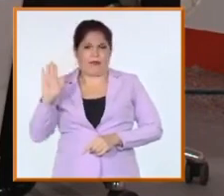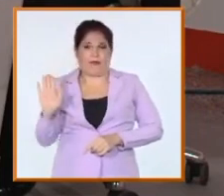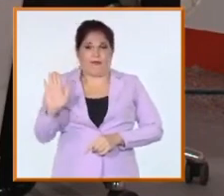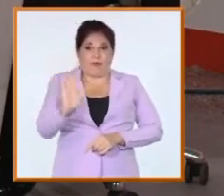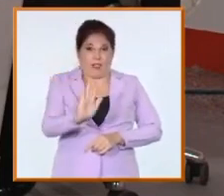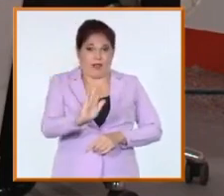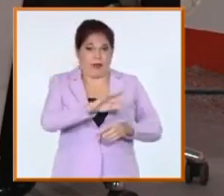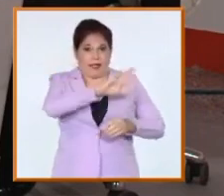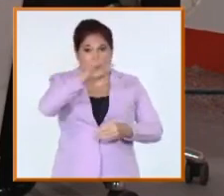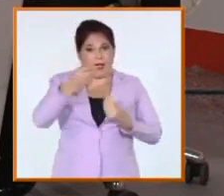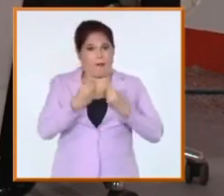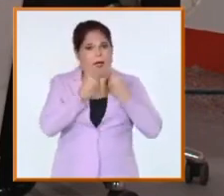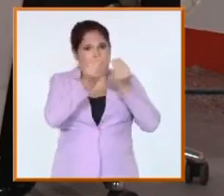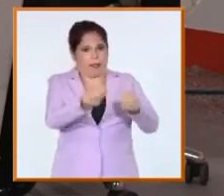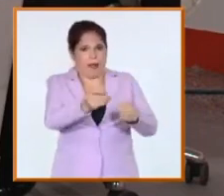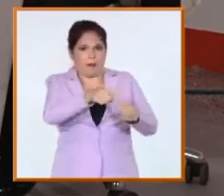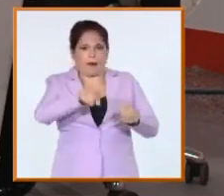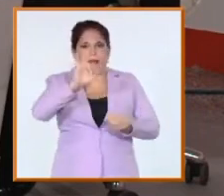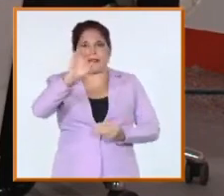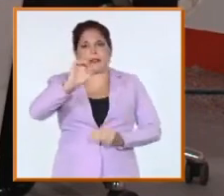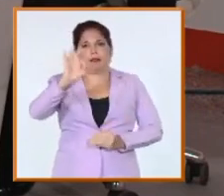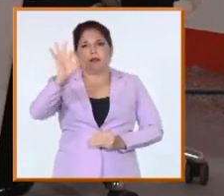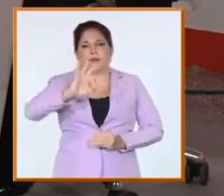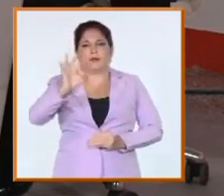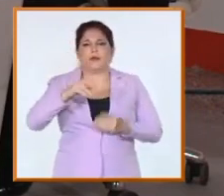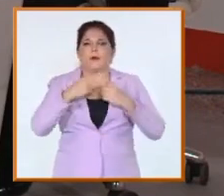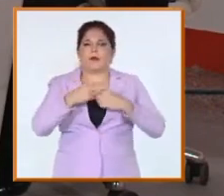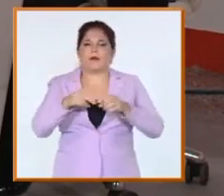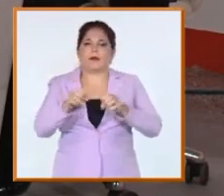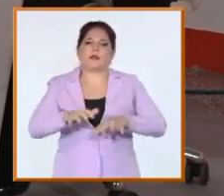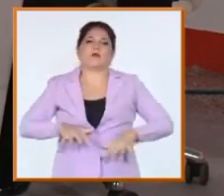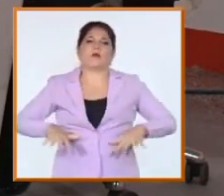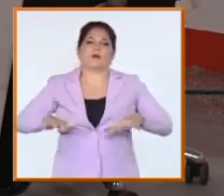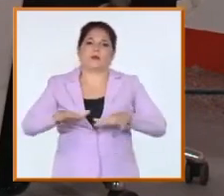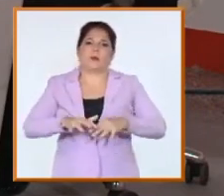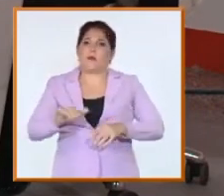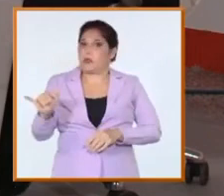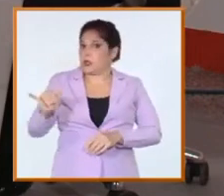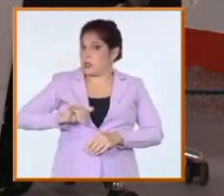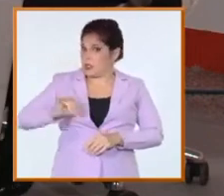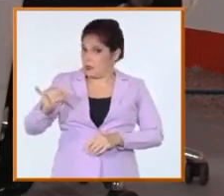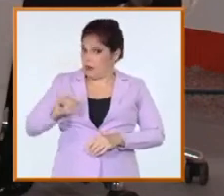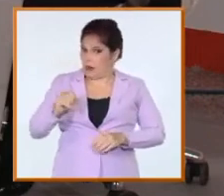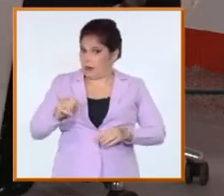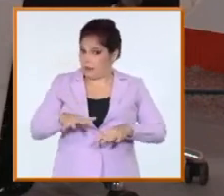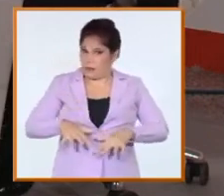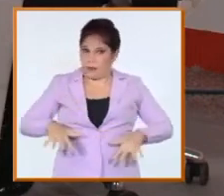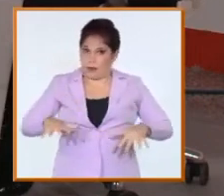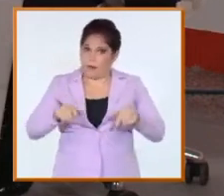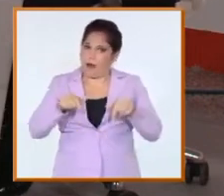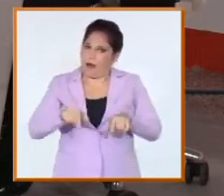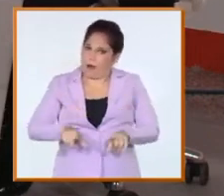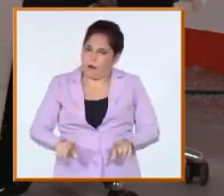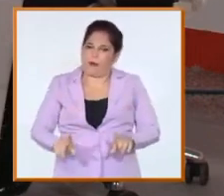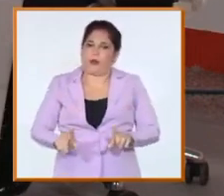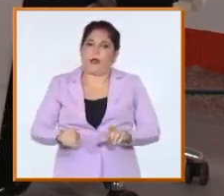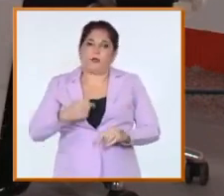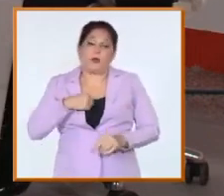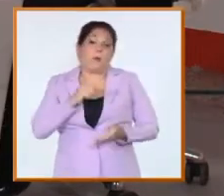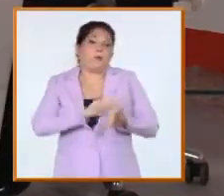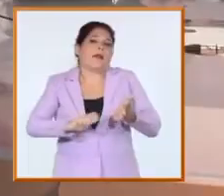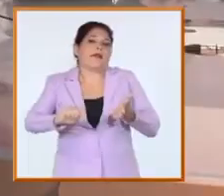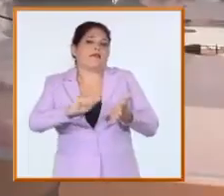la organización le dan más o menos para el 70% de la solución también de los desafíos que tenemos es decir uno puede